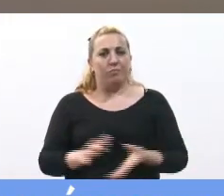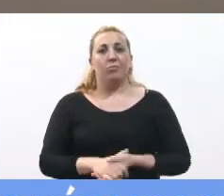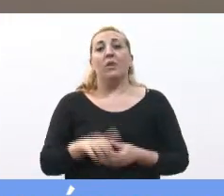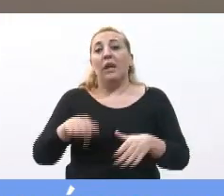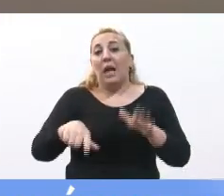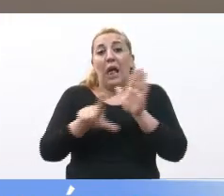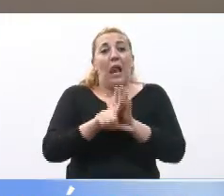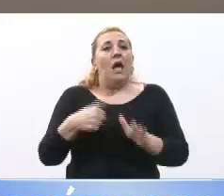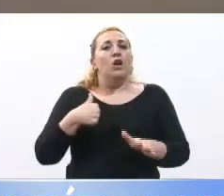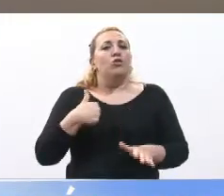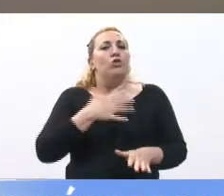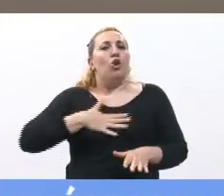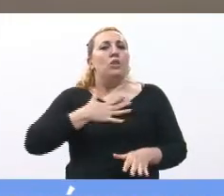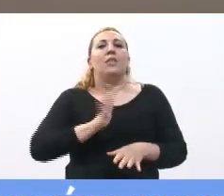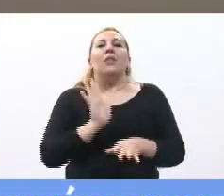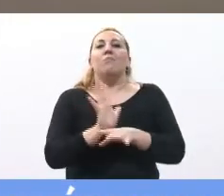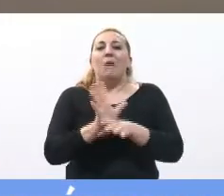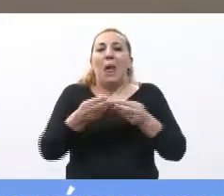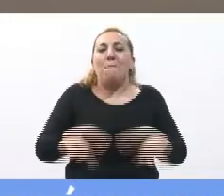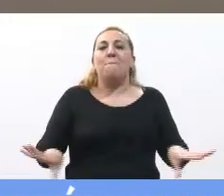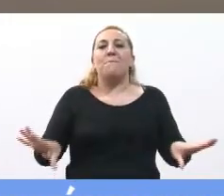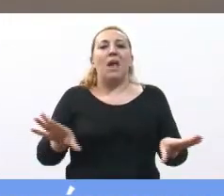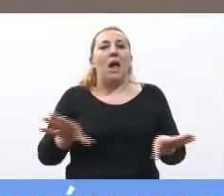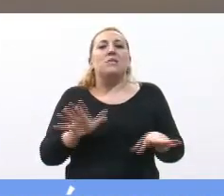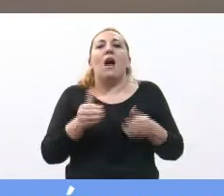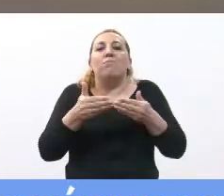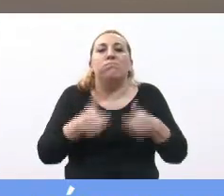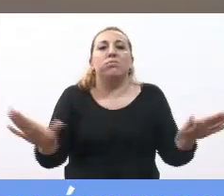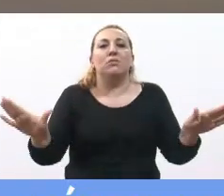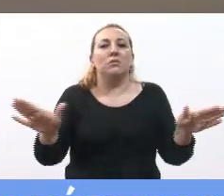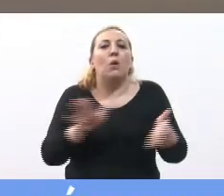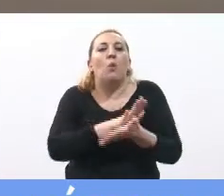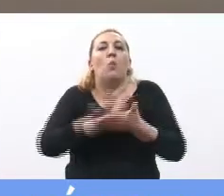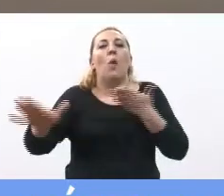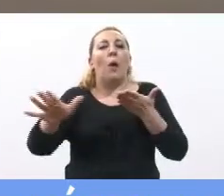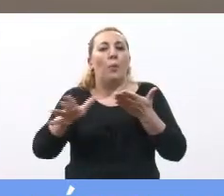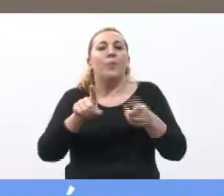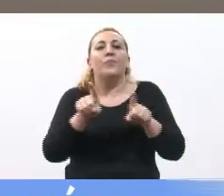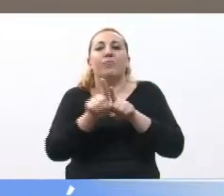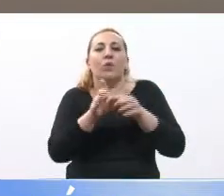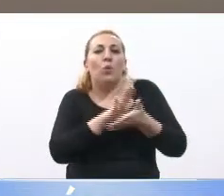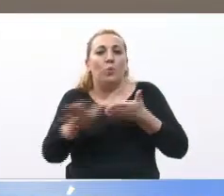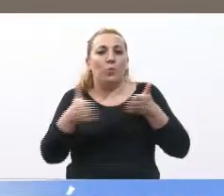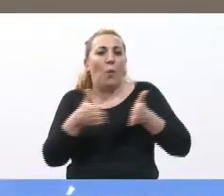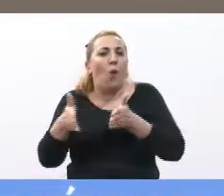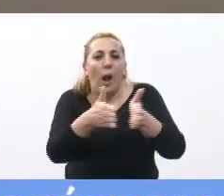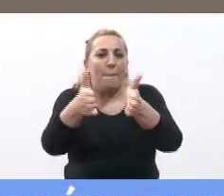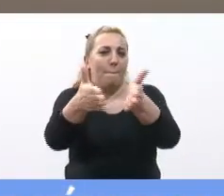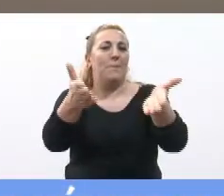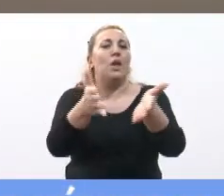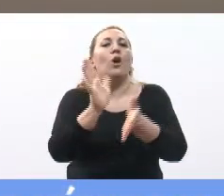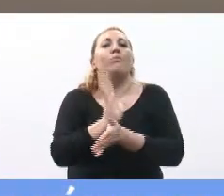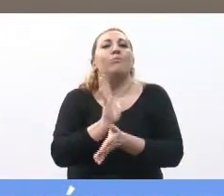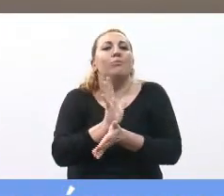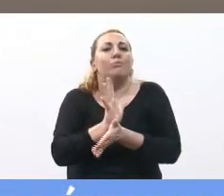esta ley siento que es como un inicio, como la apertura de un nuevo diálogo, como un nuevo camino que se marca,